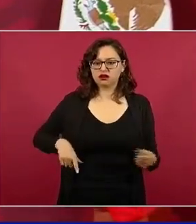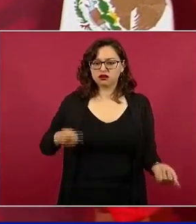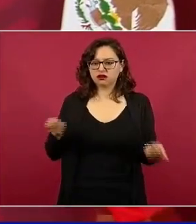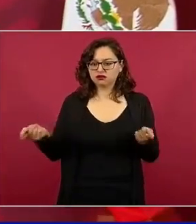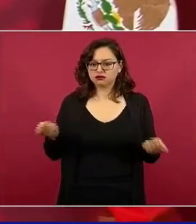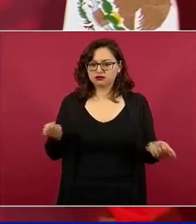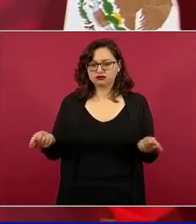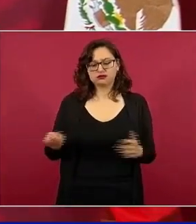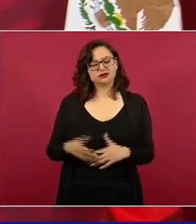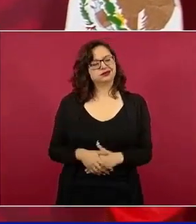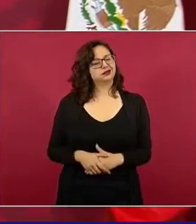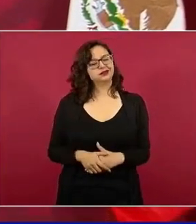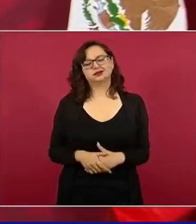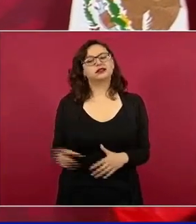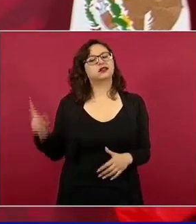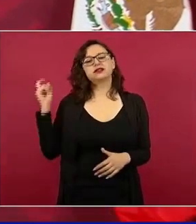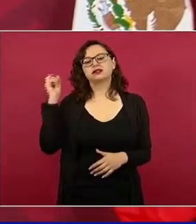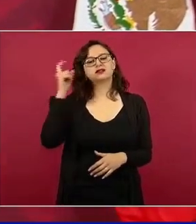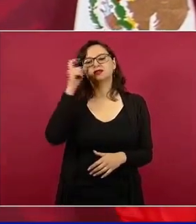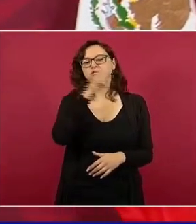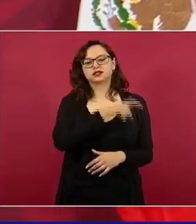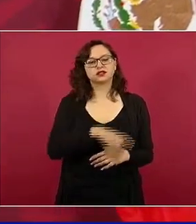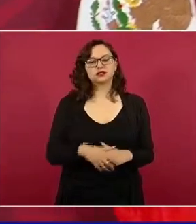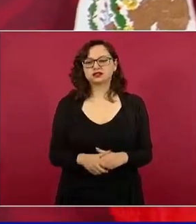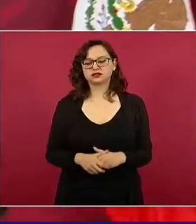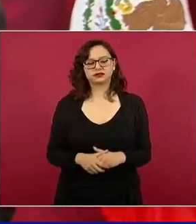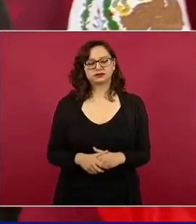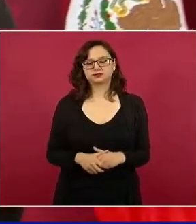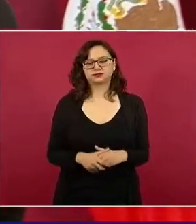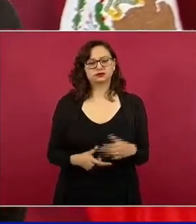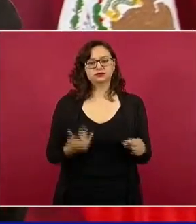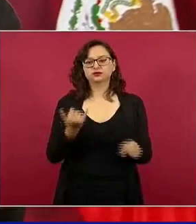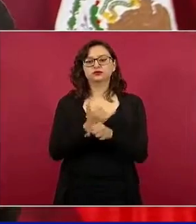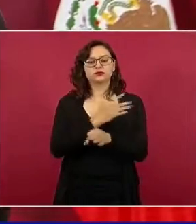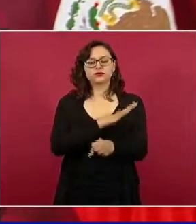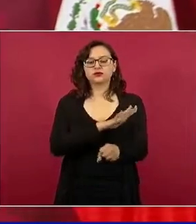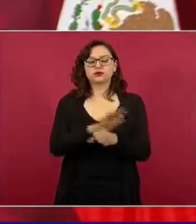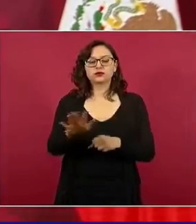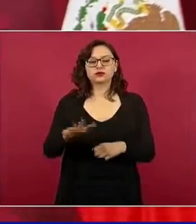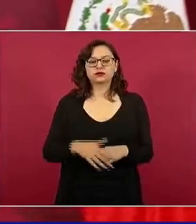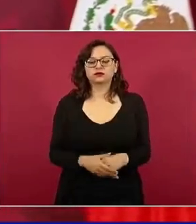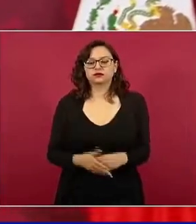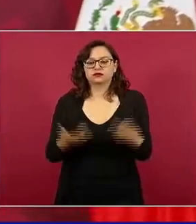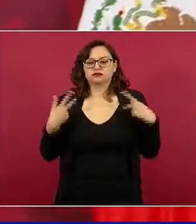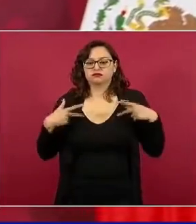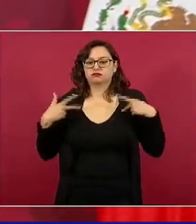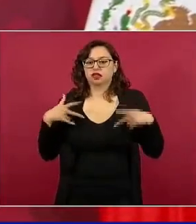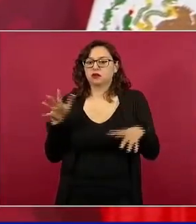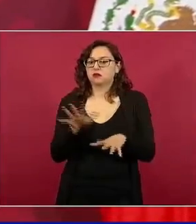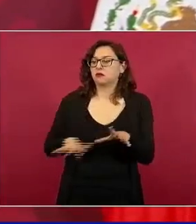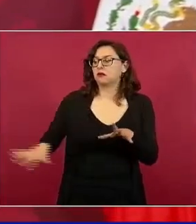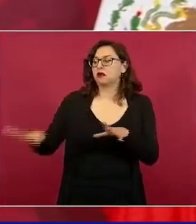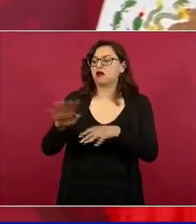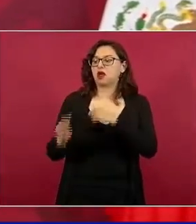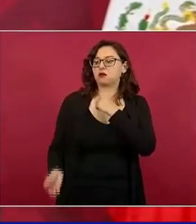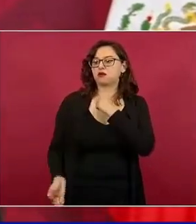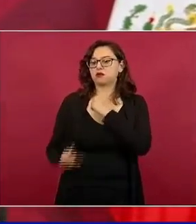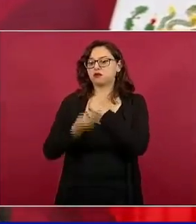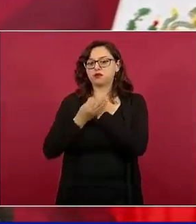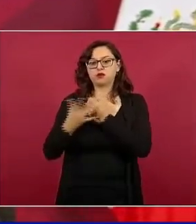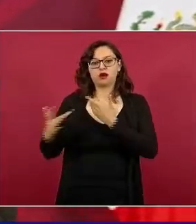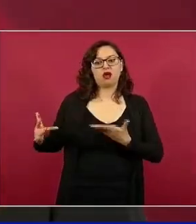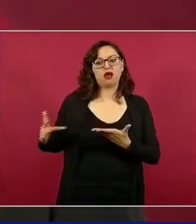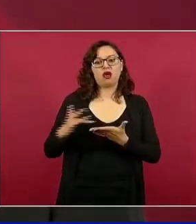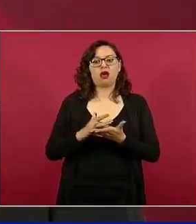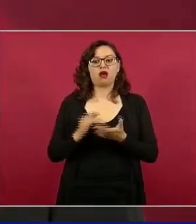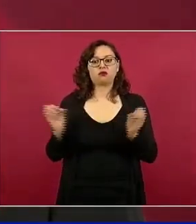Ya es muy difícil. No se puede gobernar sin el respaldo de los ciudadanos.